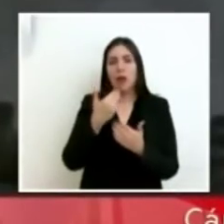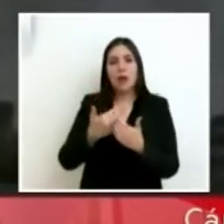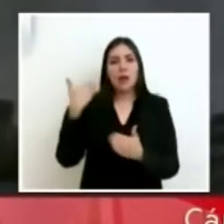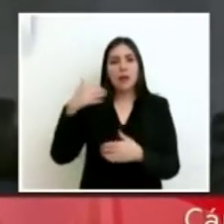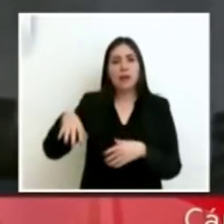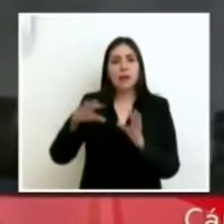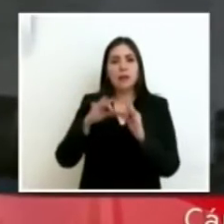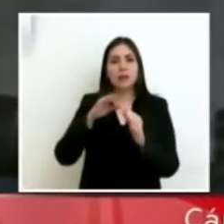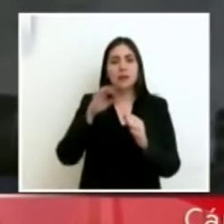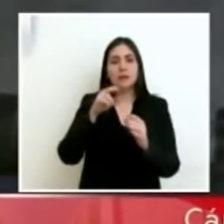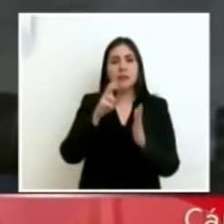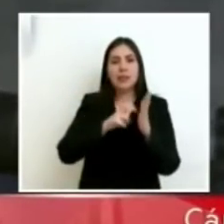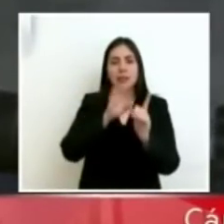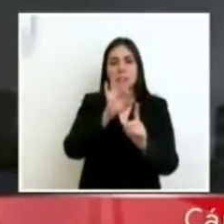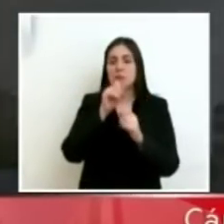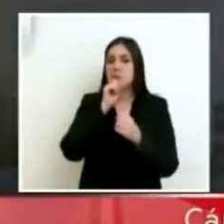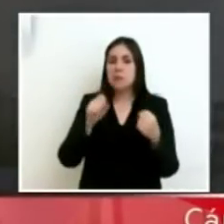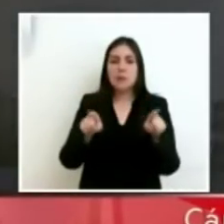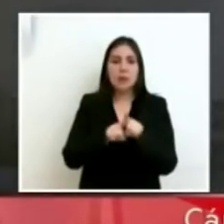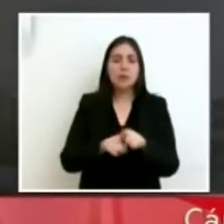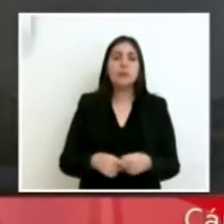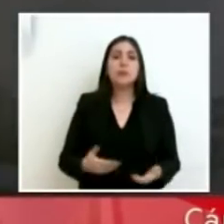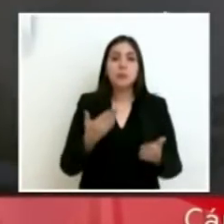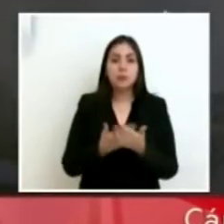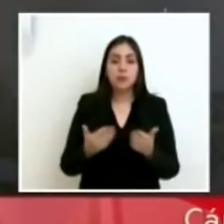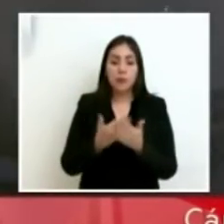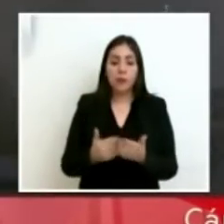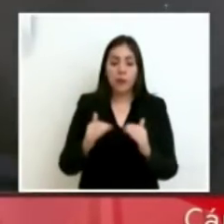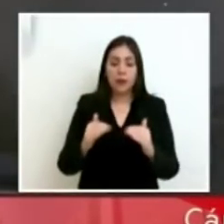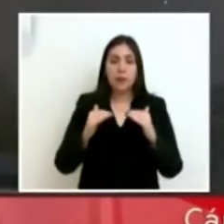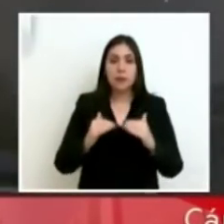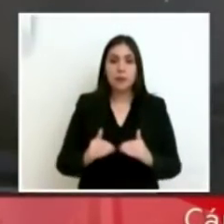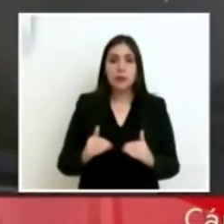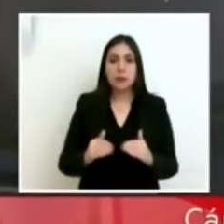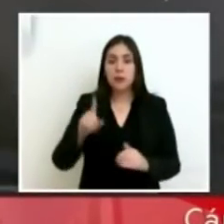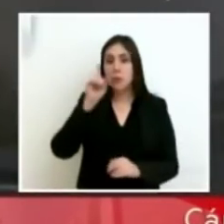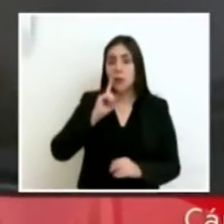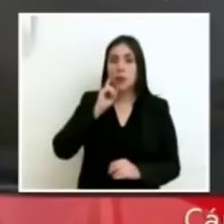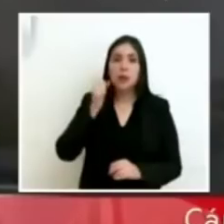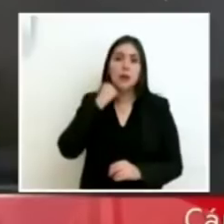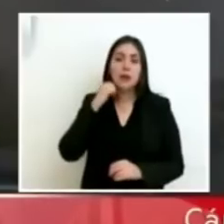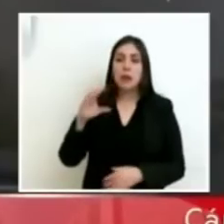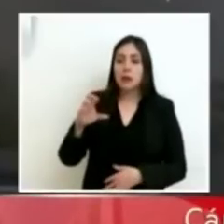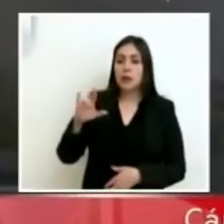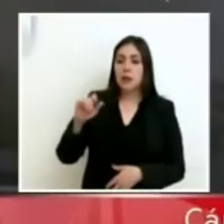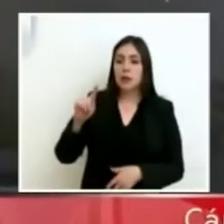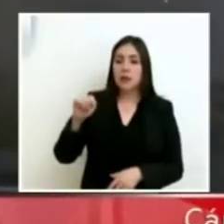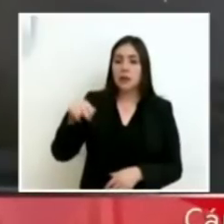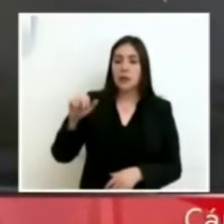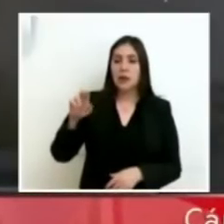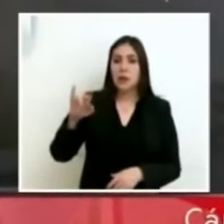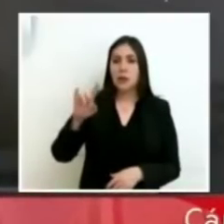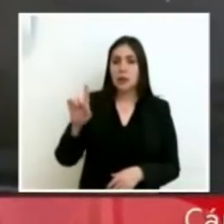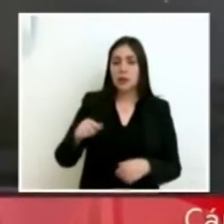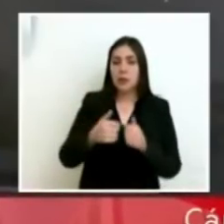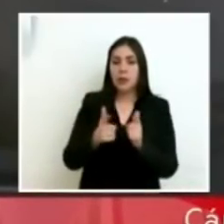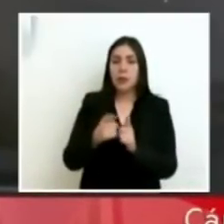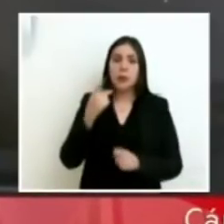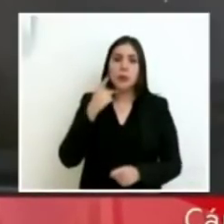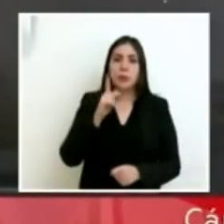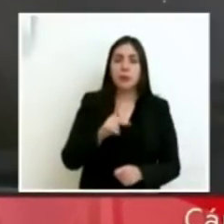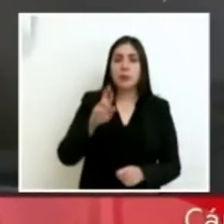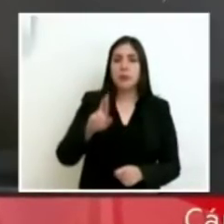reservado queda en sus términos. Tiene el uso de la palabra la senadora Cristina Ruiz Sandoval, del Partido